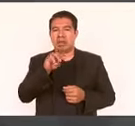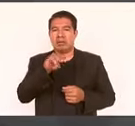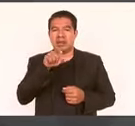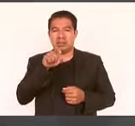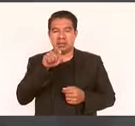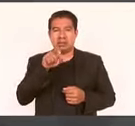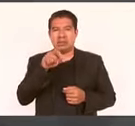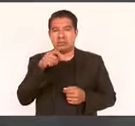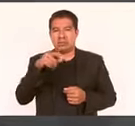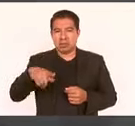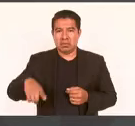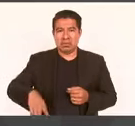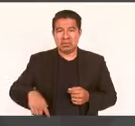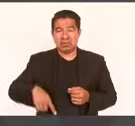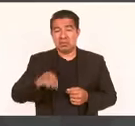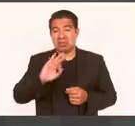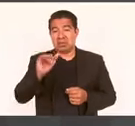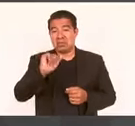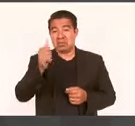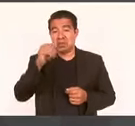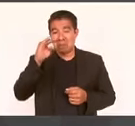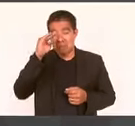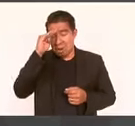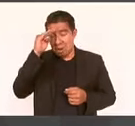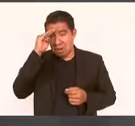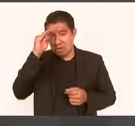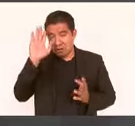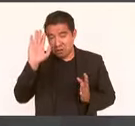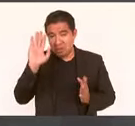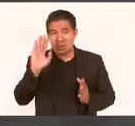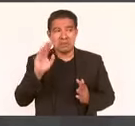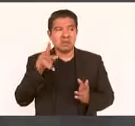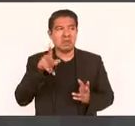pensar otra cosa, pero es